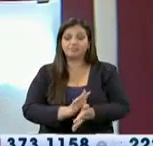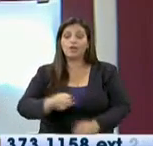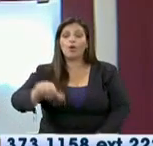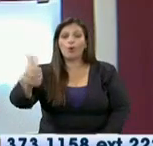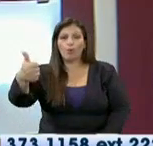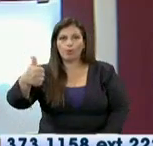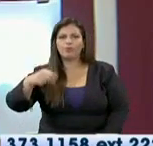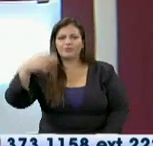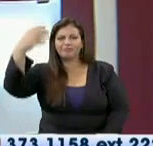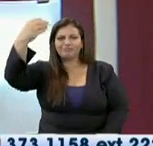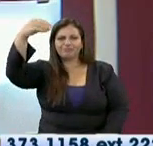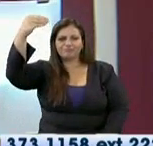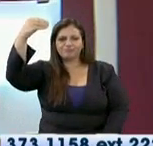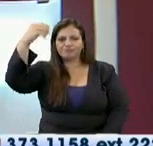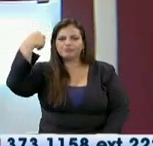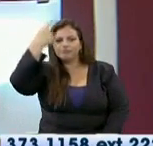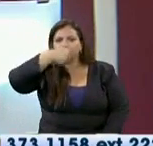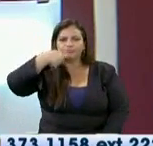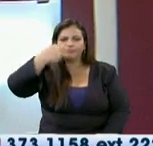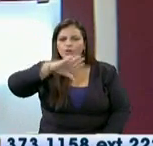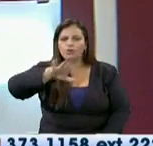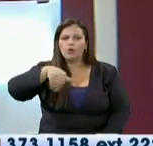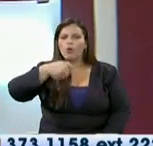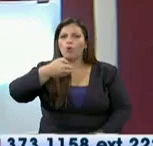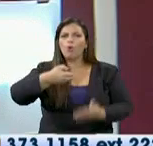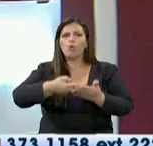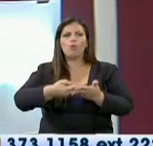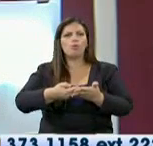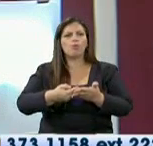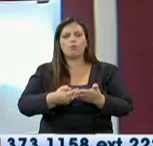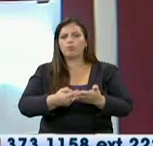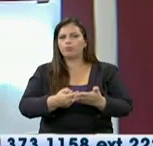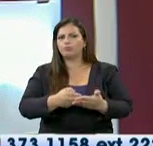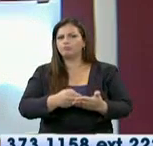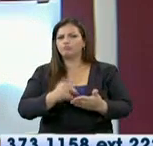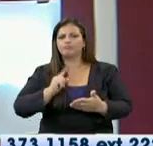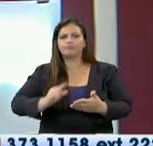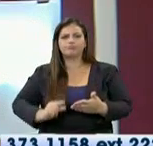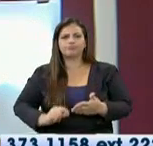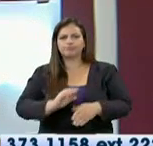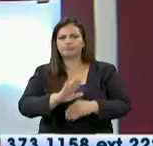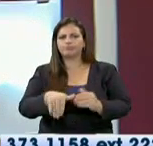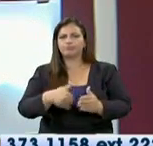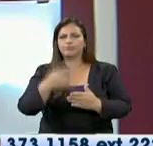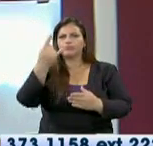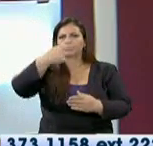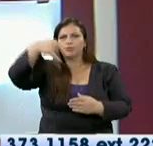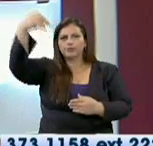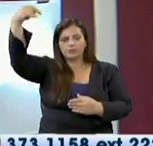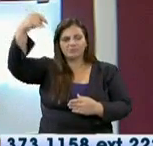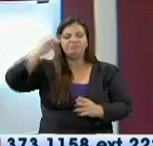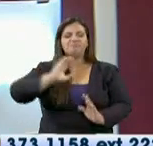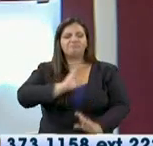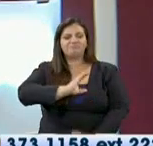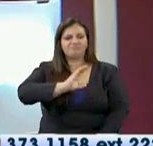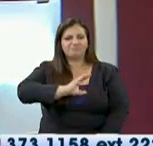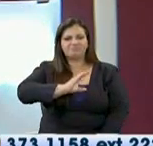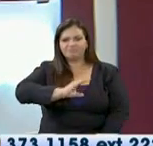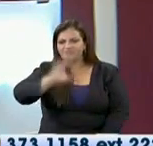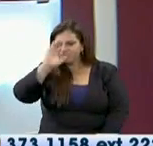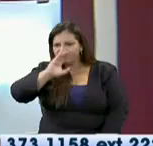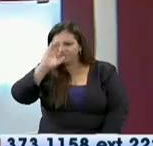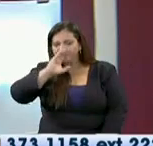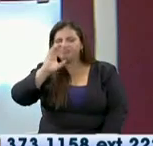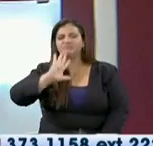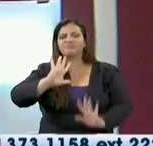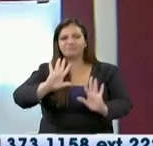es el canario de los dos. Estos delincuentes mal acostumbrados a vivir gratis, a vivir de lo ajeno, a vivir de